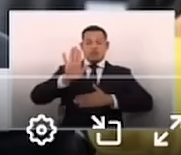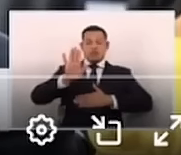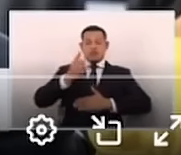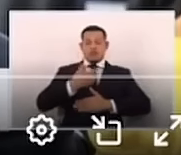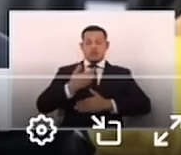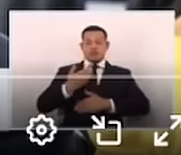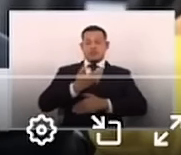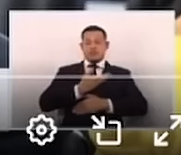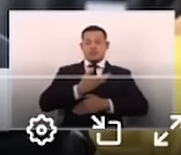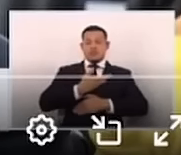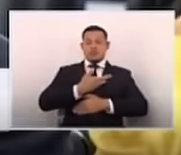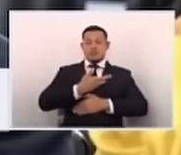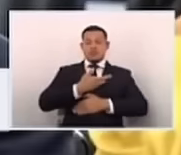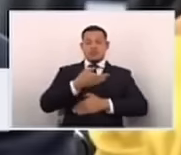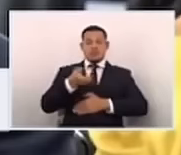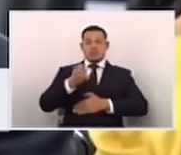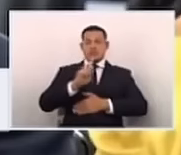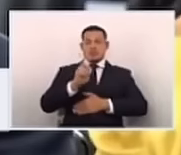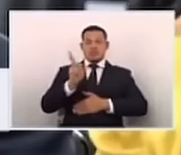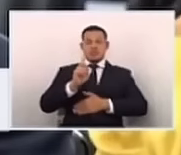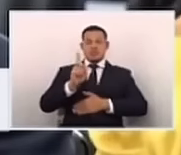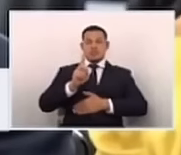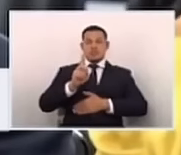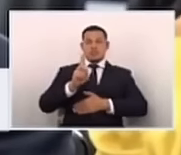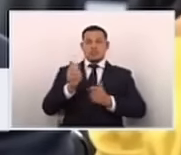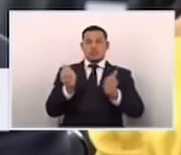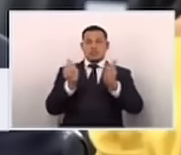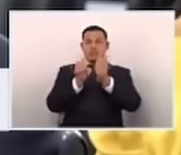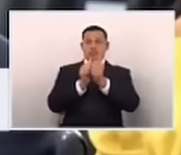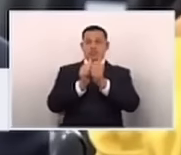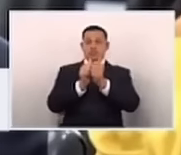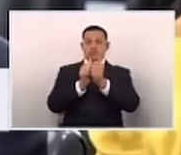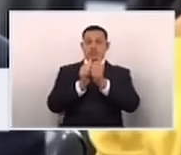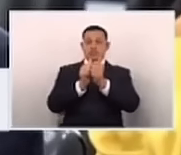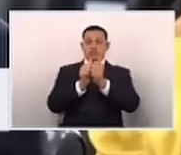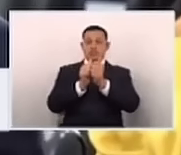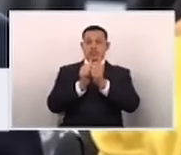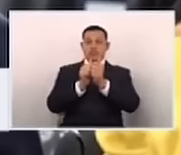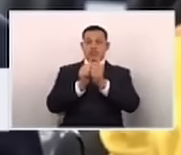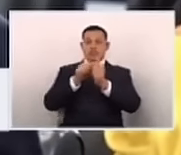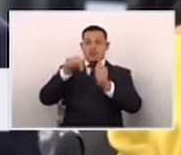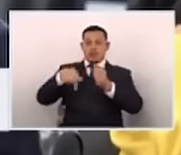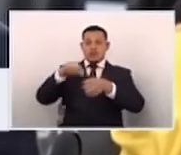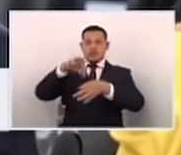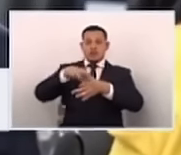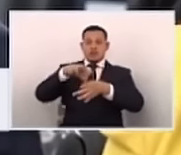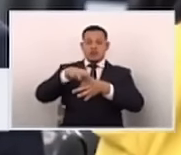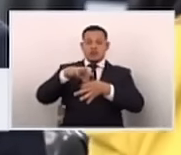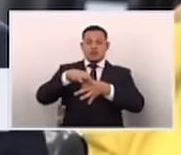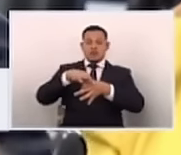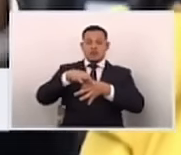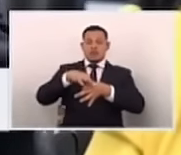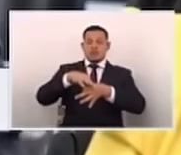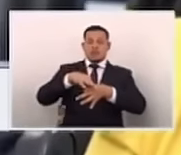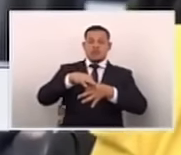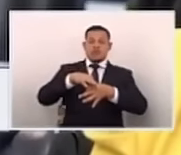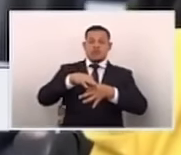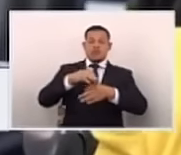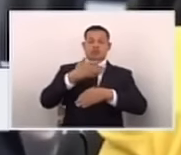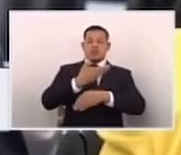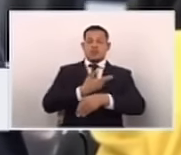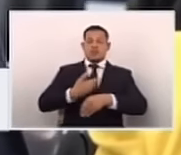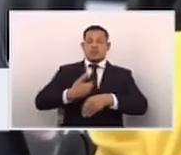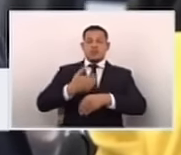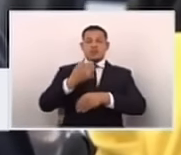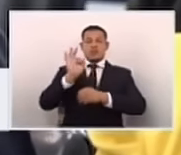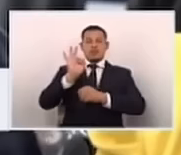dudo mucho. No vamos a acompañar con esta votación, porque prefiero